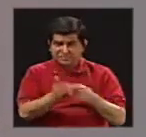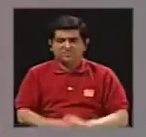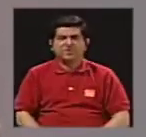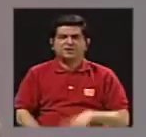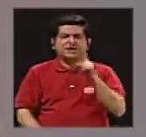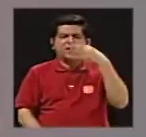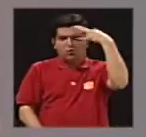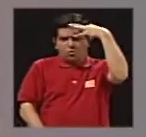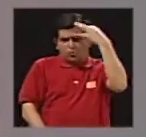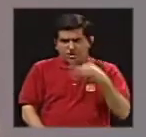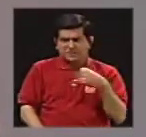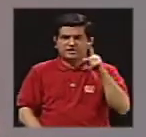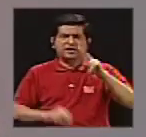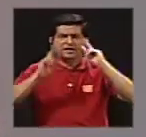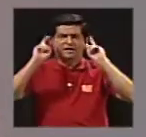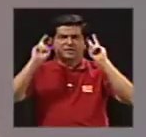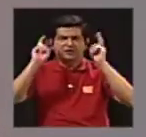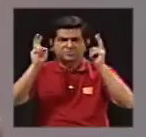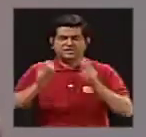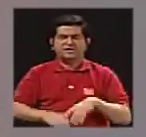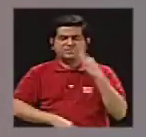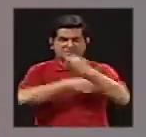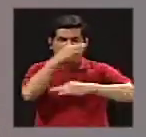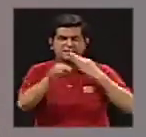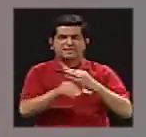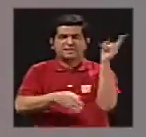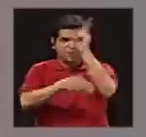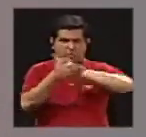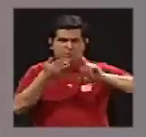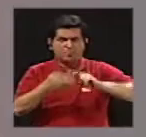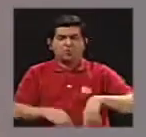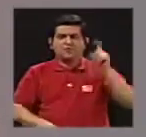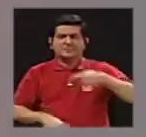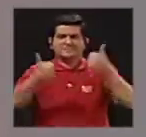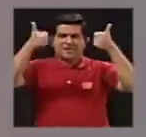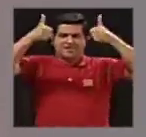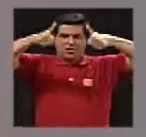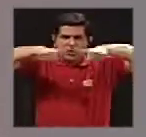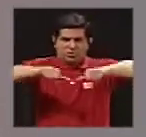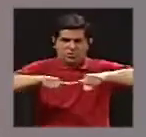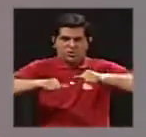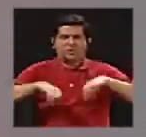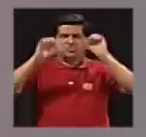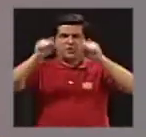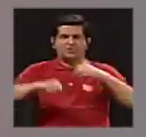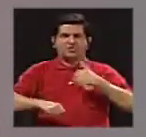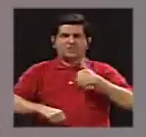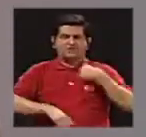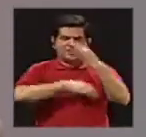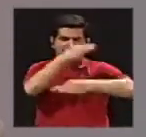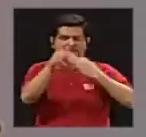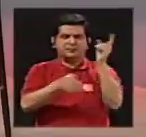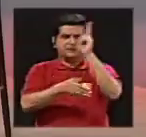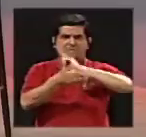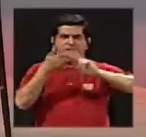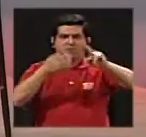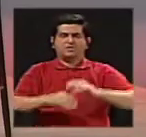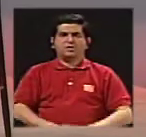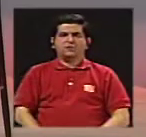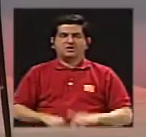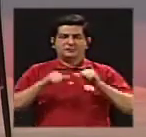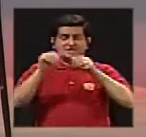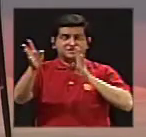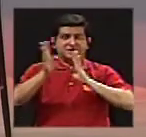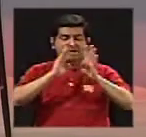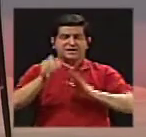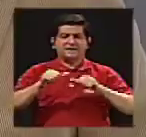una posición sobre un tipo de universidad requiera que hay un consenso para que se llegue a ese tipo de universidad continuaremos